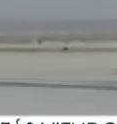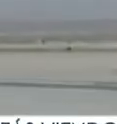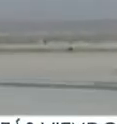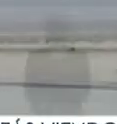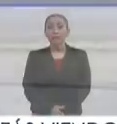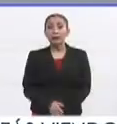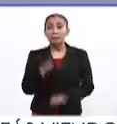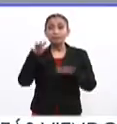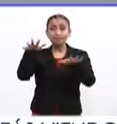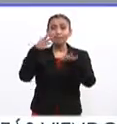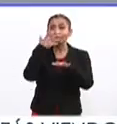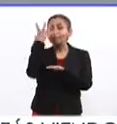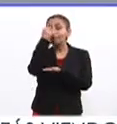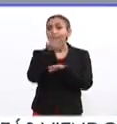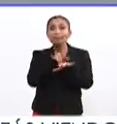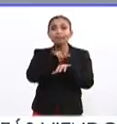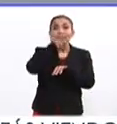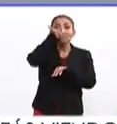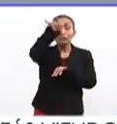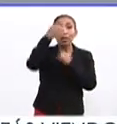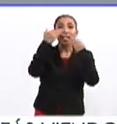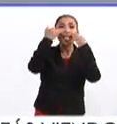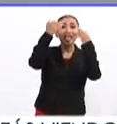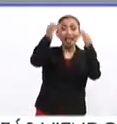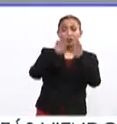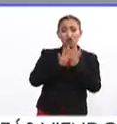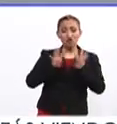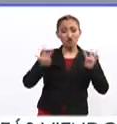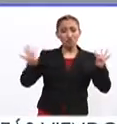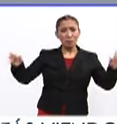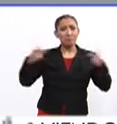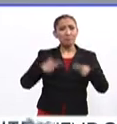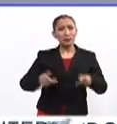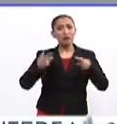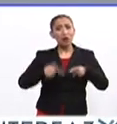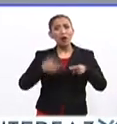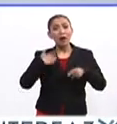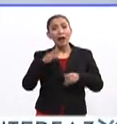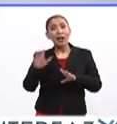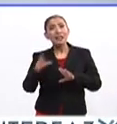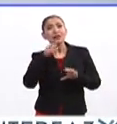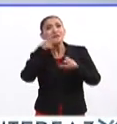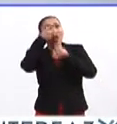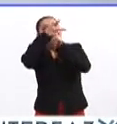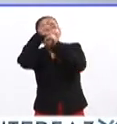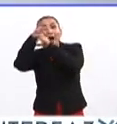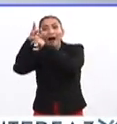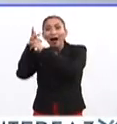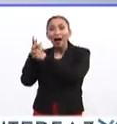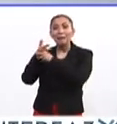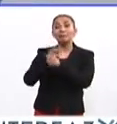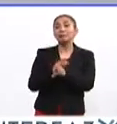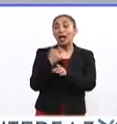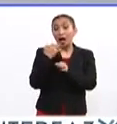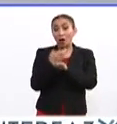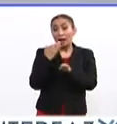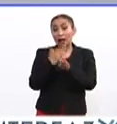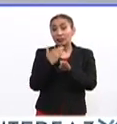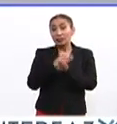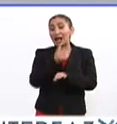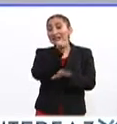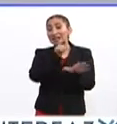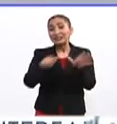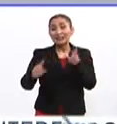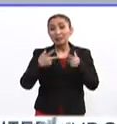El espectacular vuelo espacial fue presenciado por un gran número de personas y medios de comunicación. Hasta el momento son más